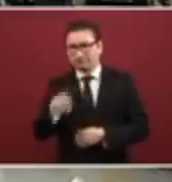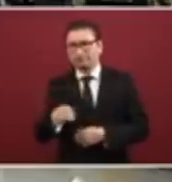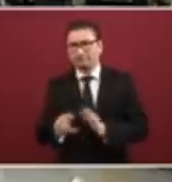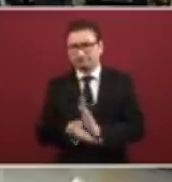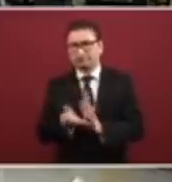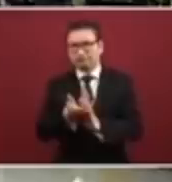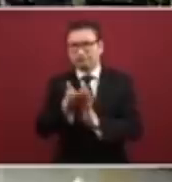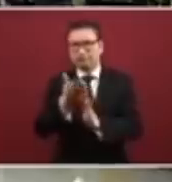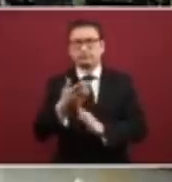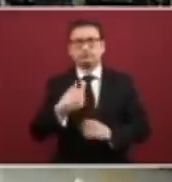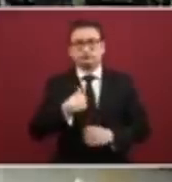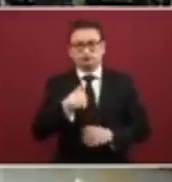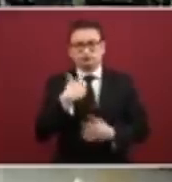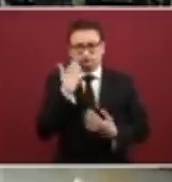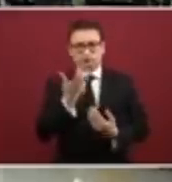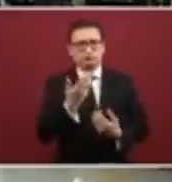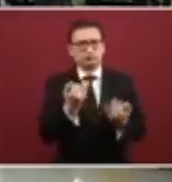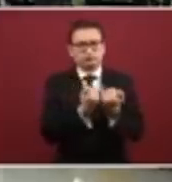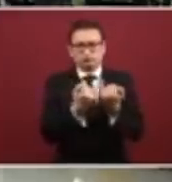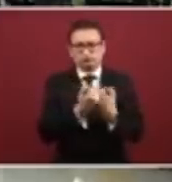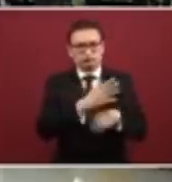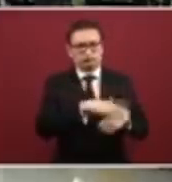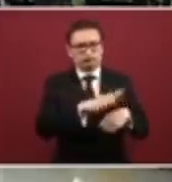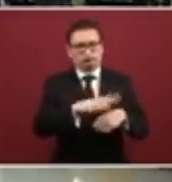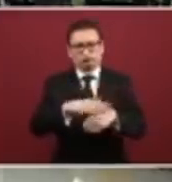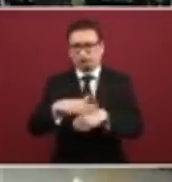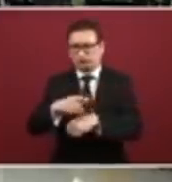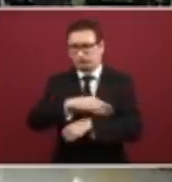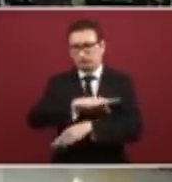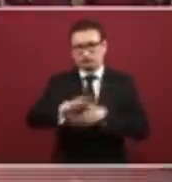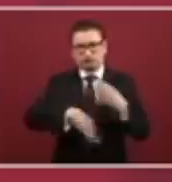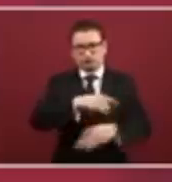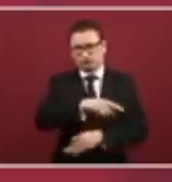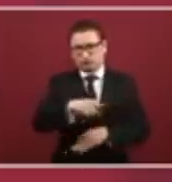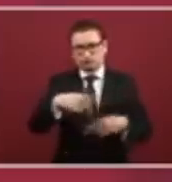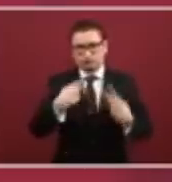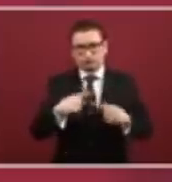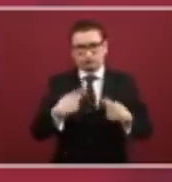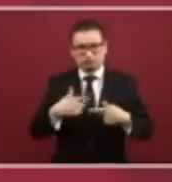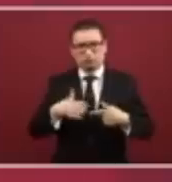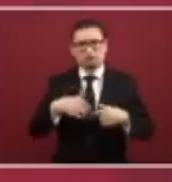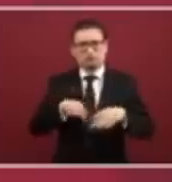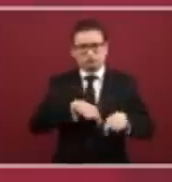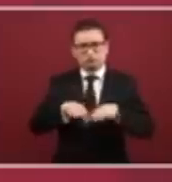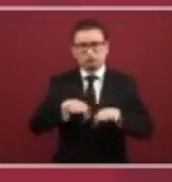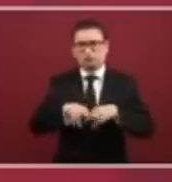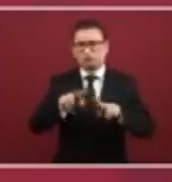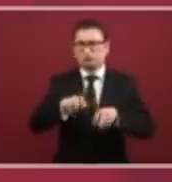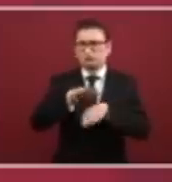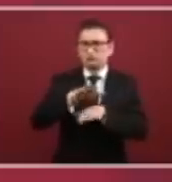y convoco a todos los trabajadores petroleros